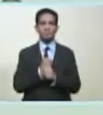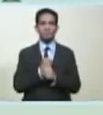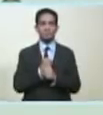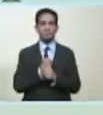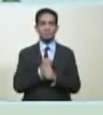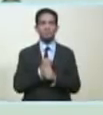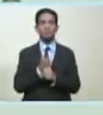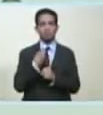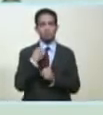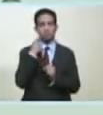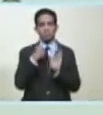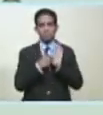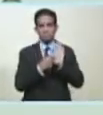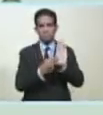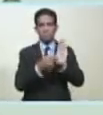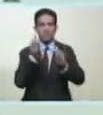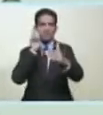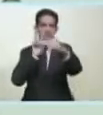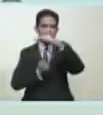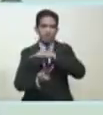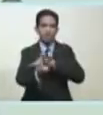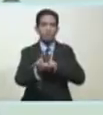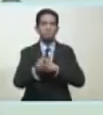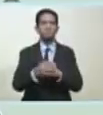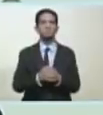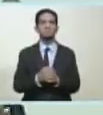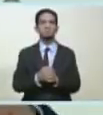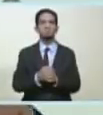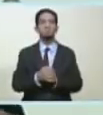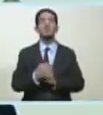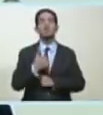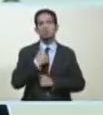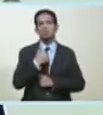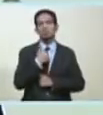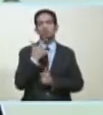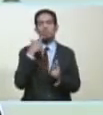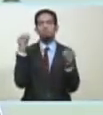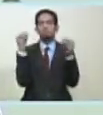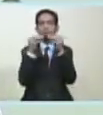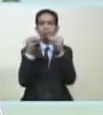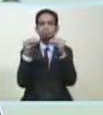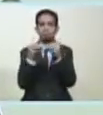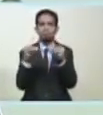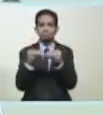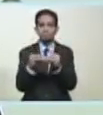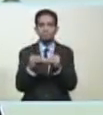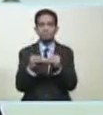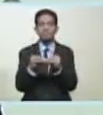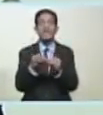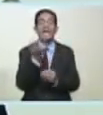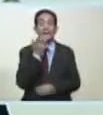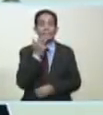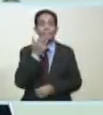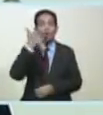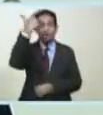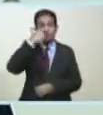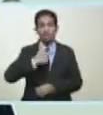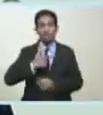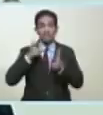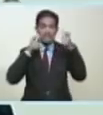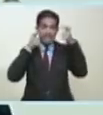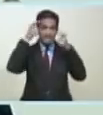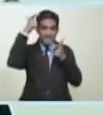la visión, con la posición. He sido coherente. Si algo tenemos los chavistas, los bolivarianos, es que